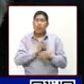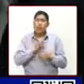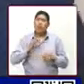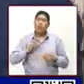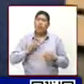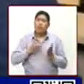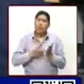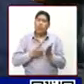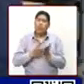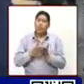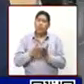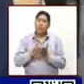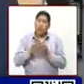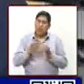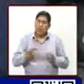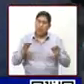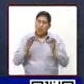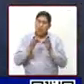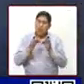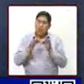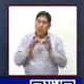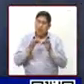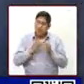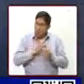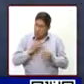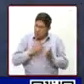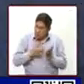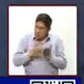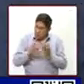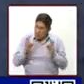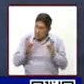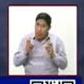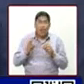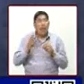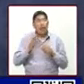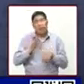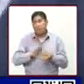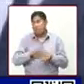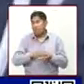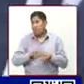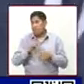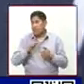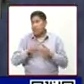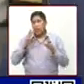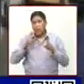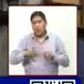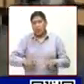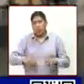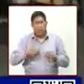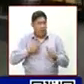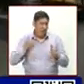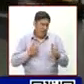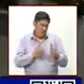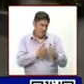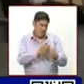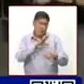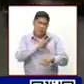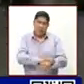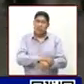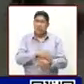deben conformar esta Comisión de la Verdad? Las instancias que están llamadas por ley a la investigación y a la persecución